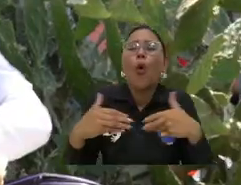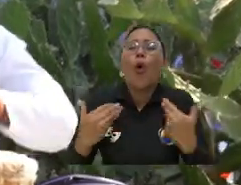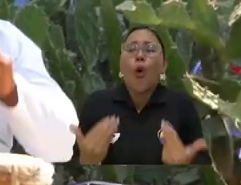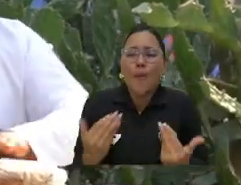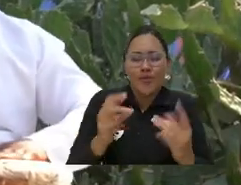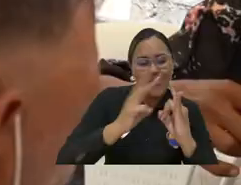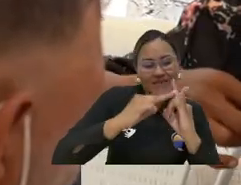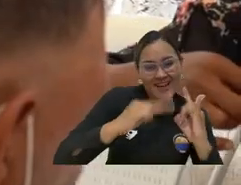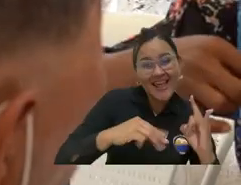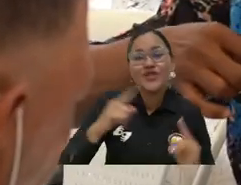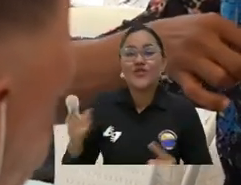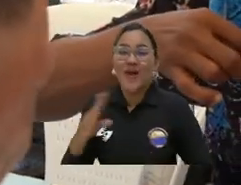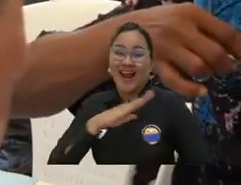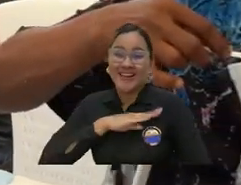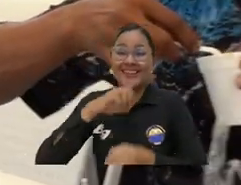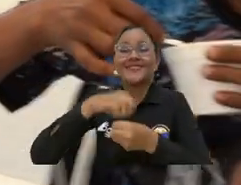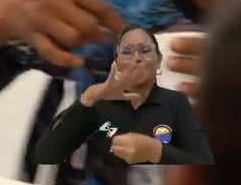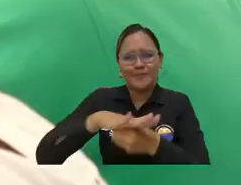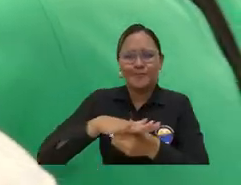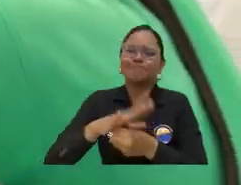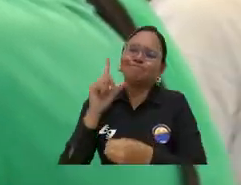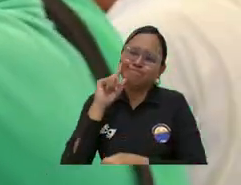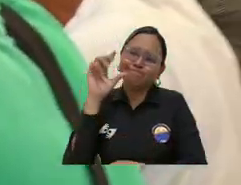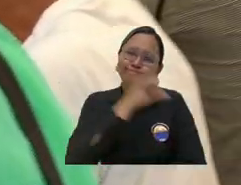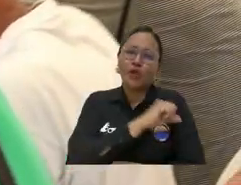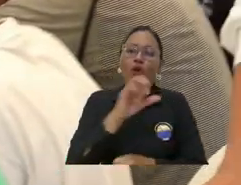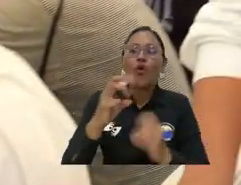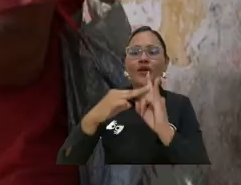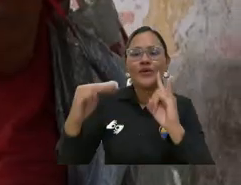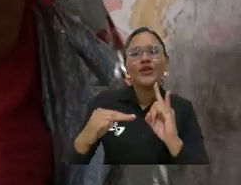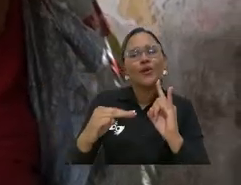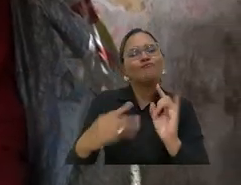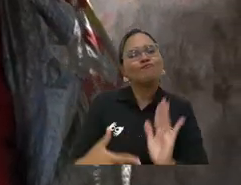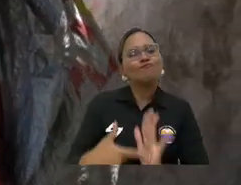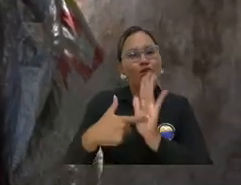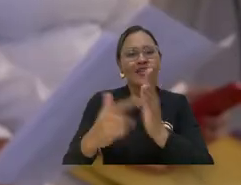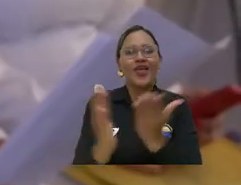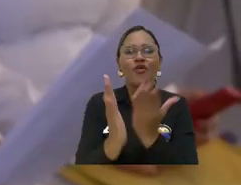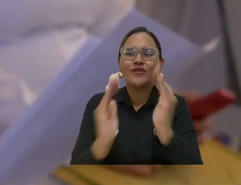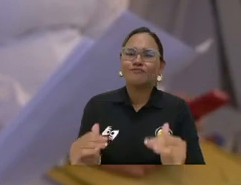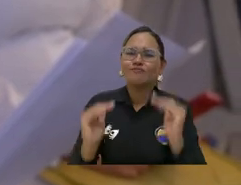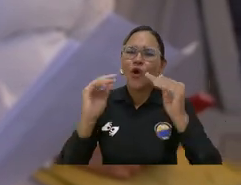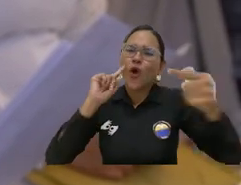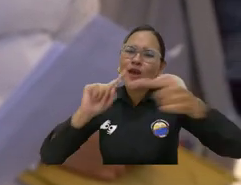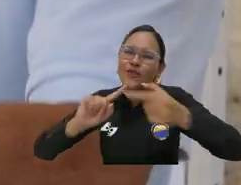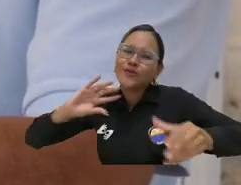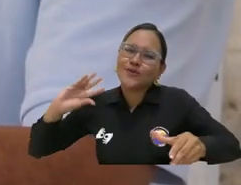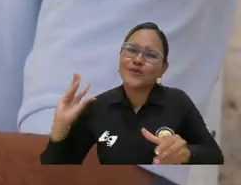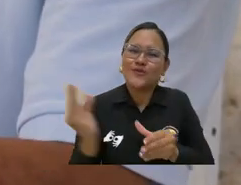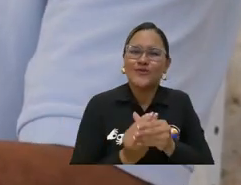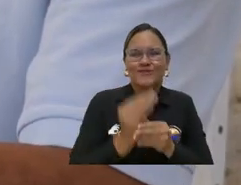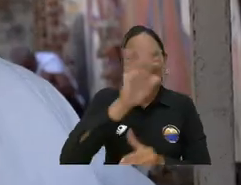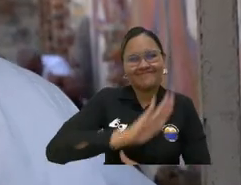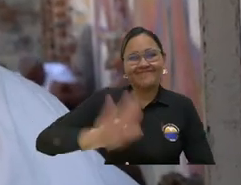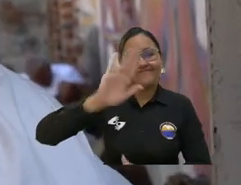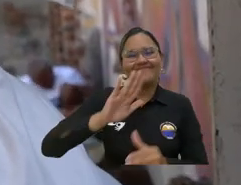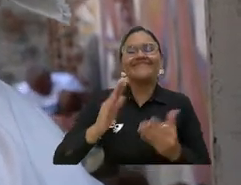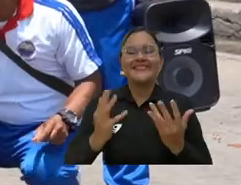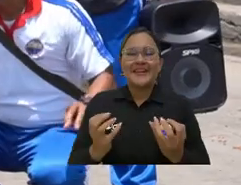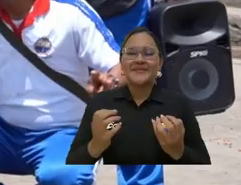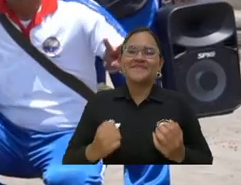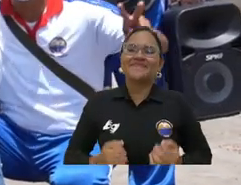Distrital y con el que Uni Magdalena ratifica que es la institución de educación superior abanderada de la inclusión en el territorio.